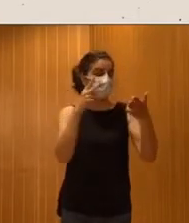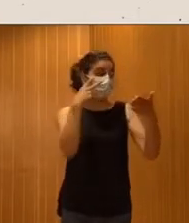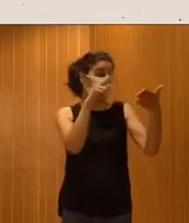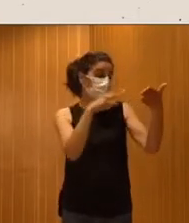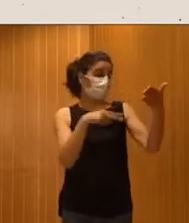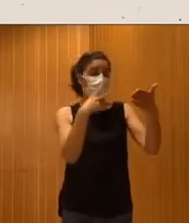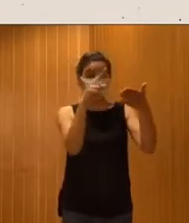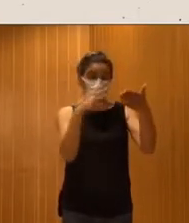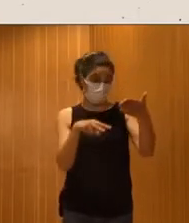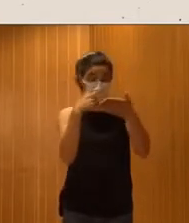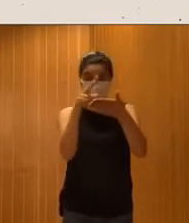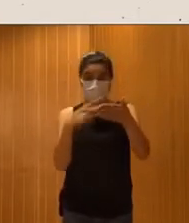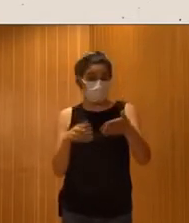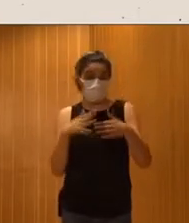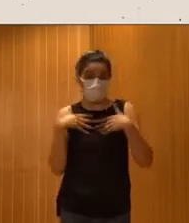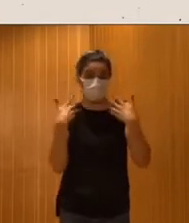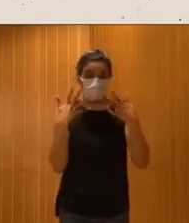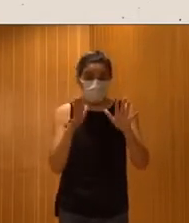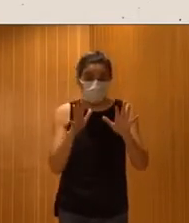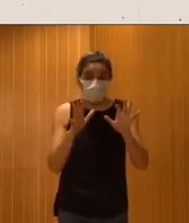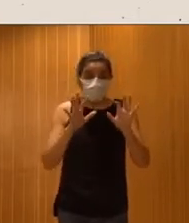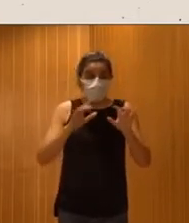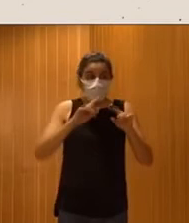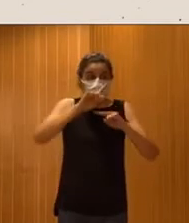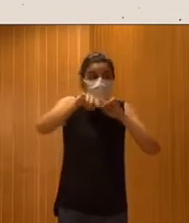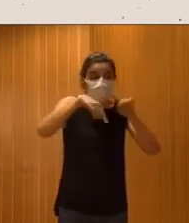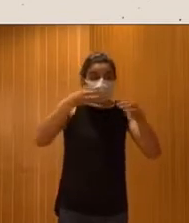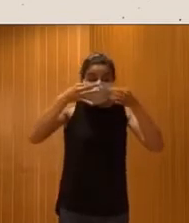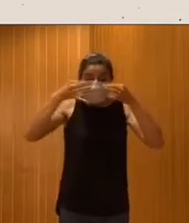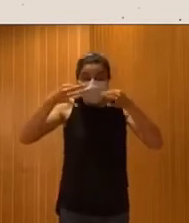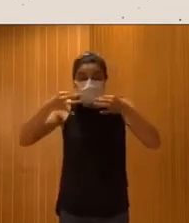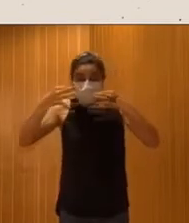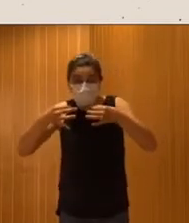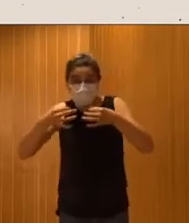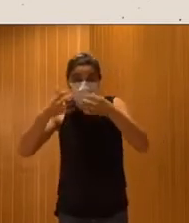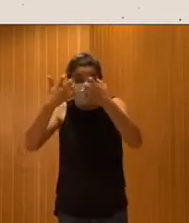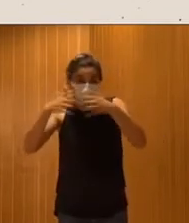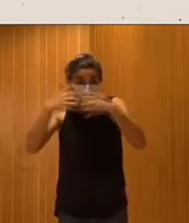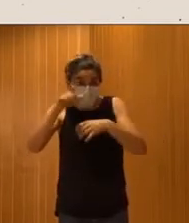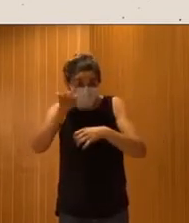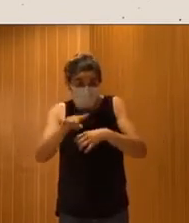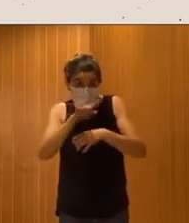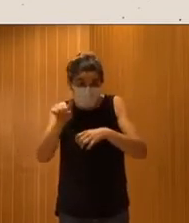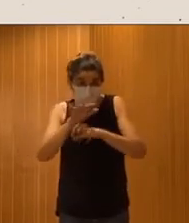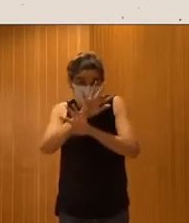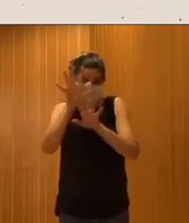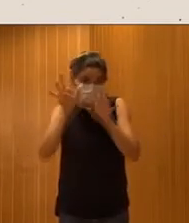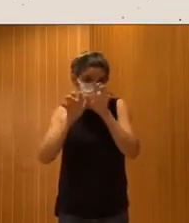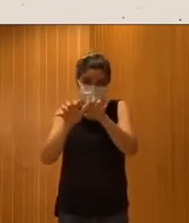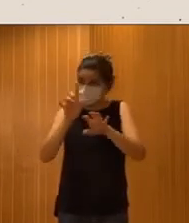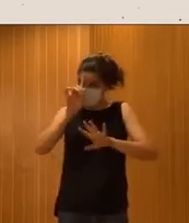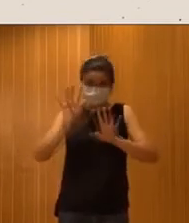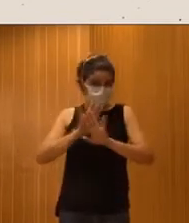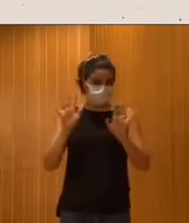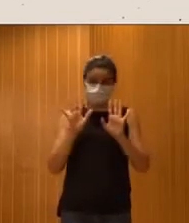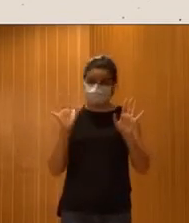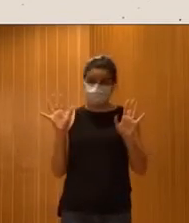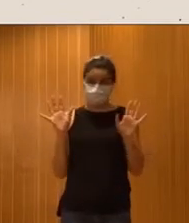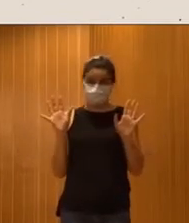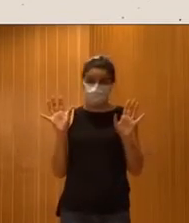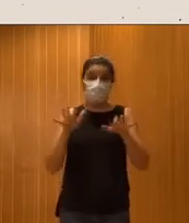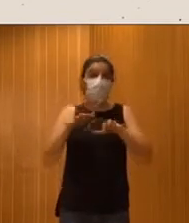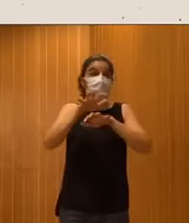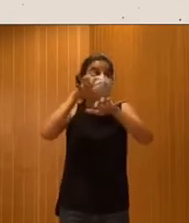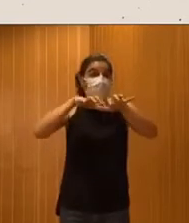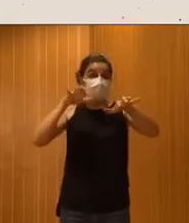leer, pero luego nadie se ha molestado en saber si esa guía funciona o no funciona, etcétera, ¿no? La mayoría